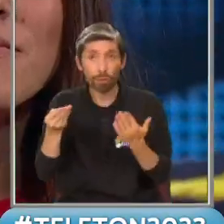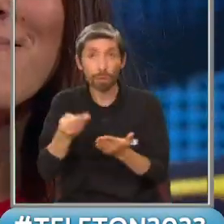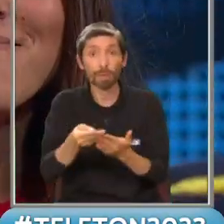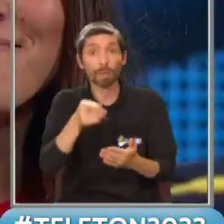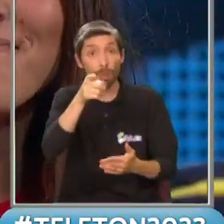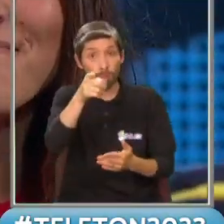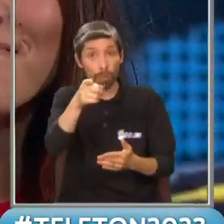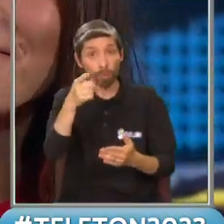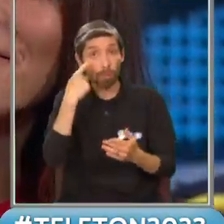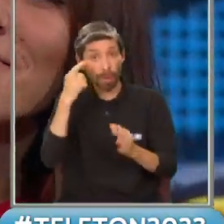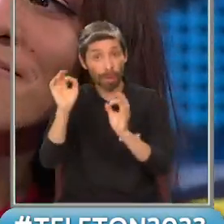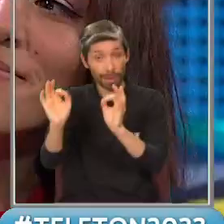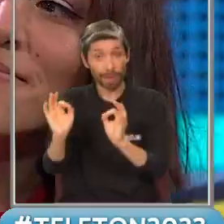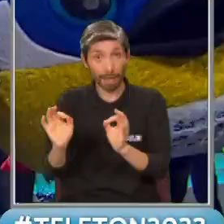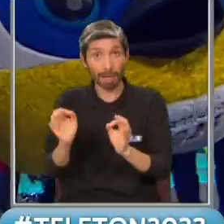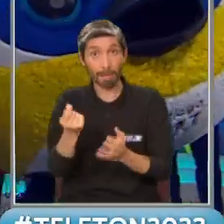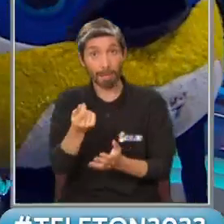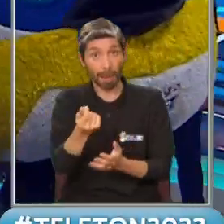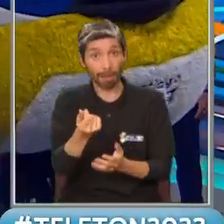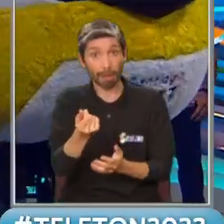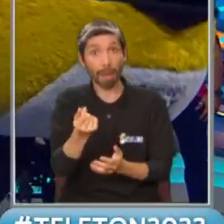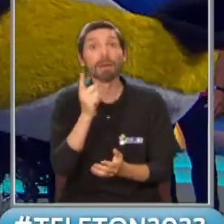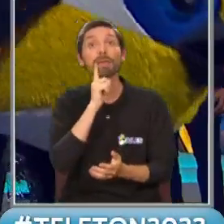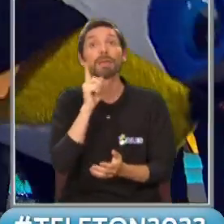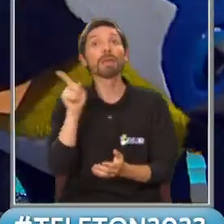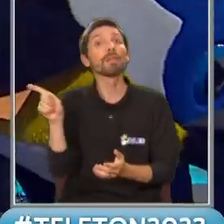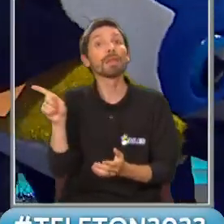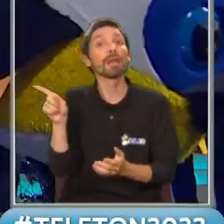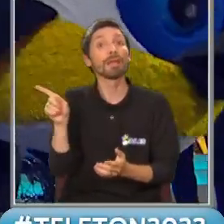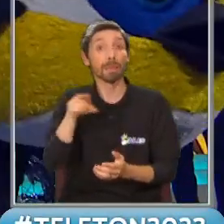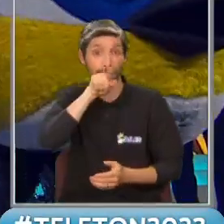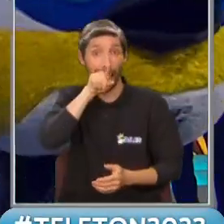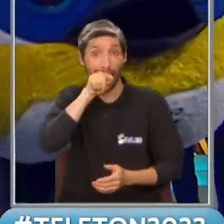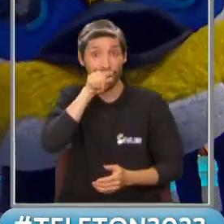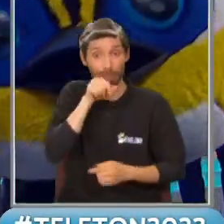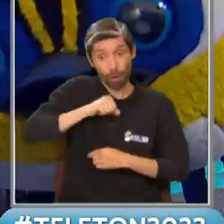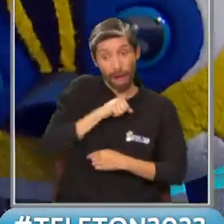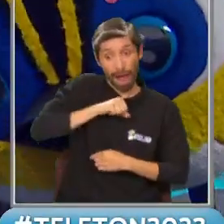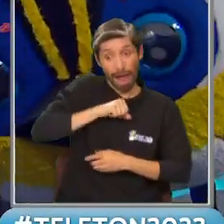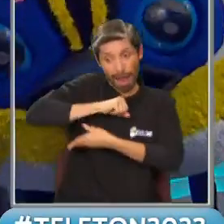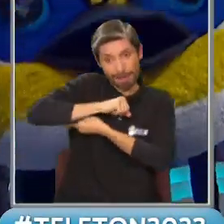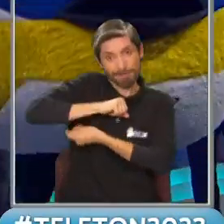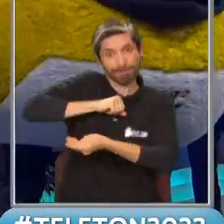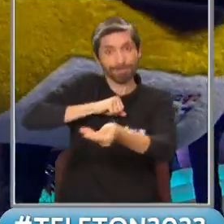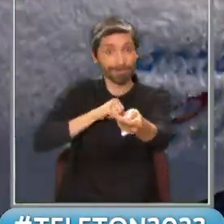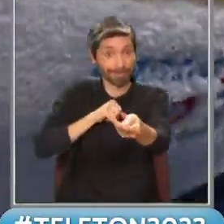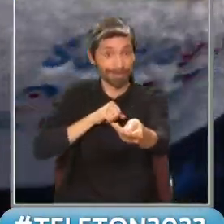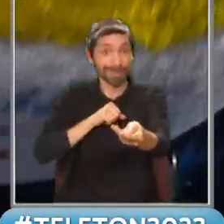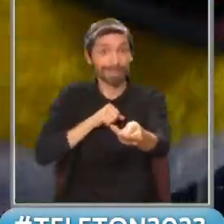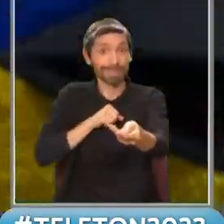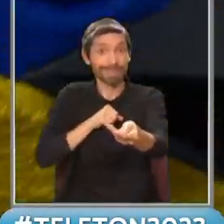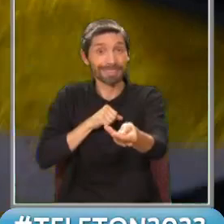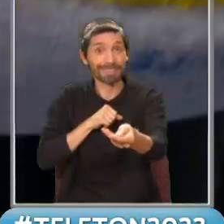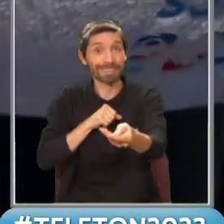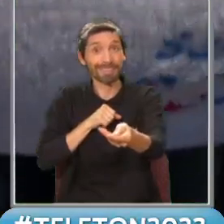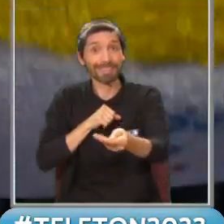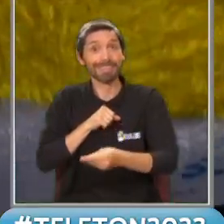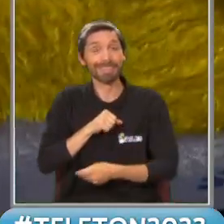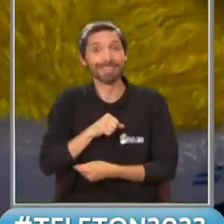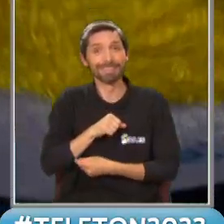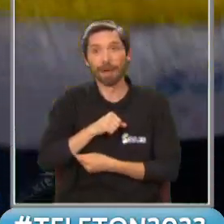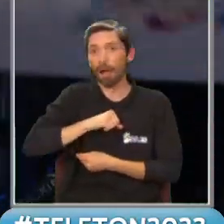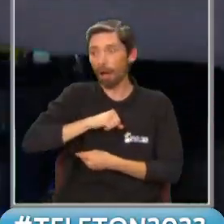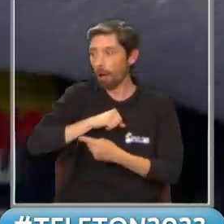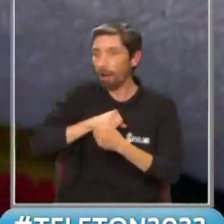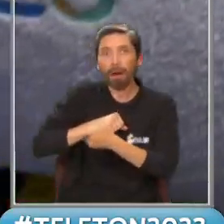ven un detalle el dinero lo tiene fu en el ala anda con el billete de bajo ala no le